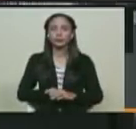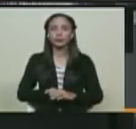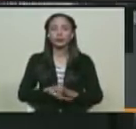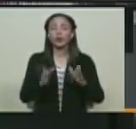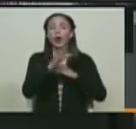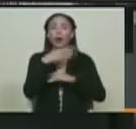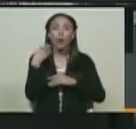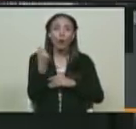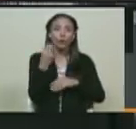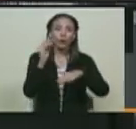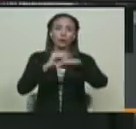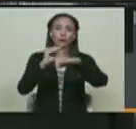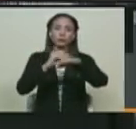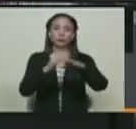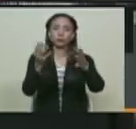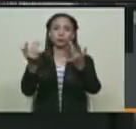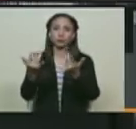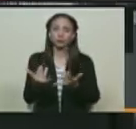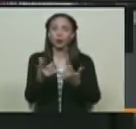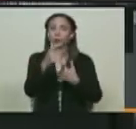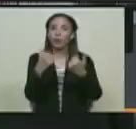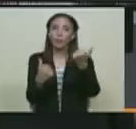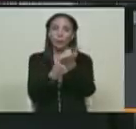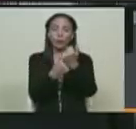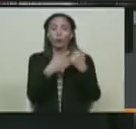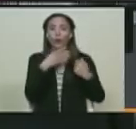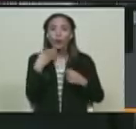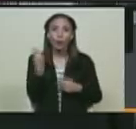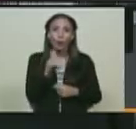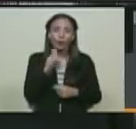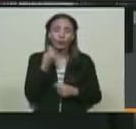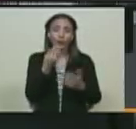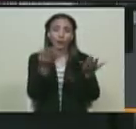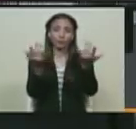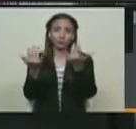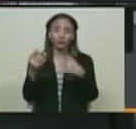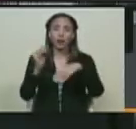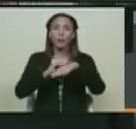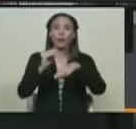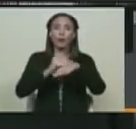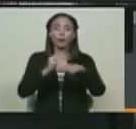juventud, cuento con ustedes, cuento con la juventud